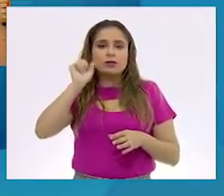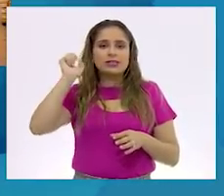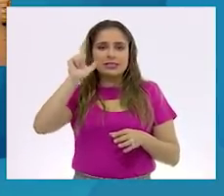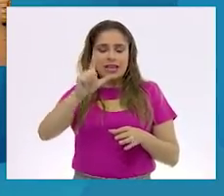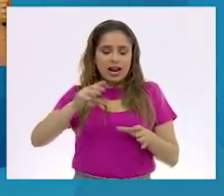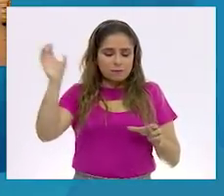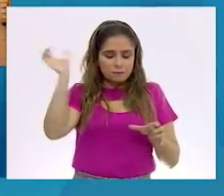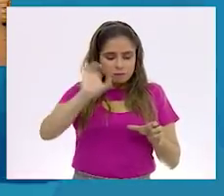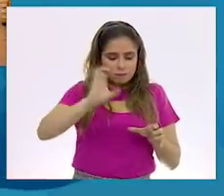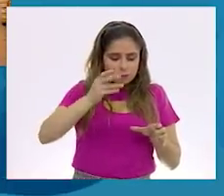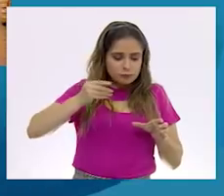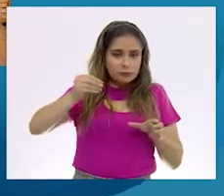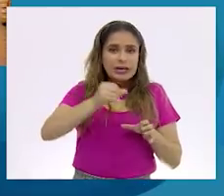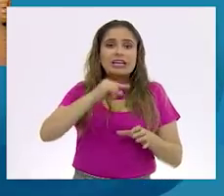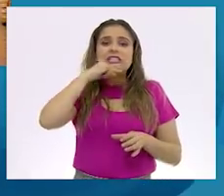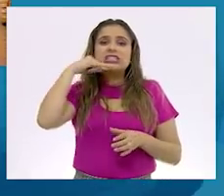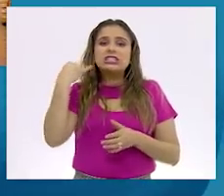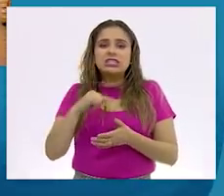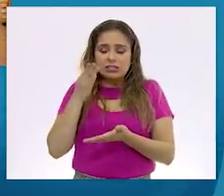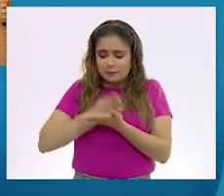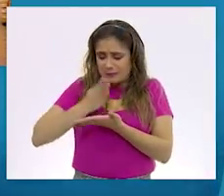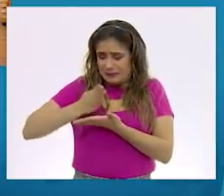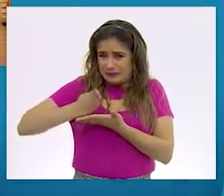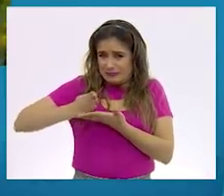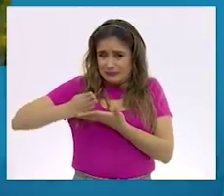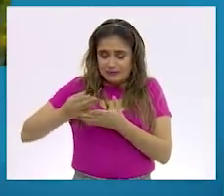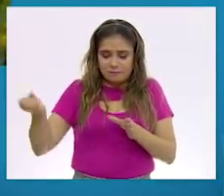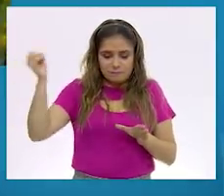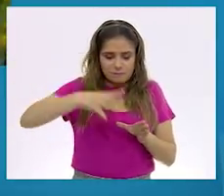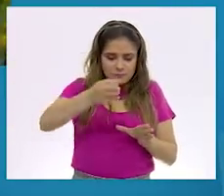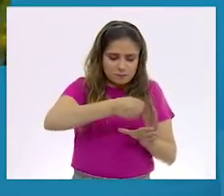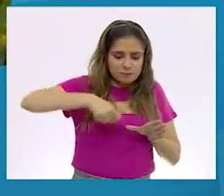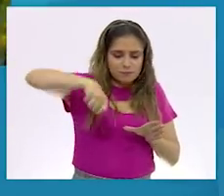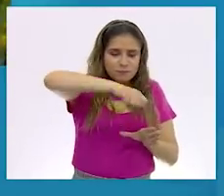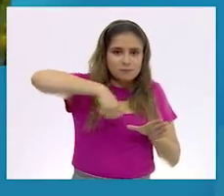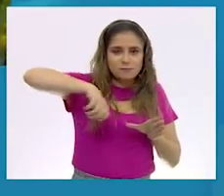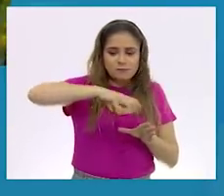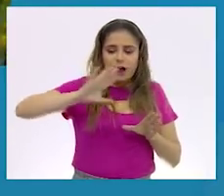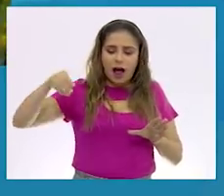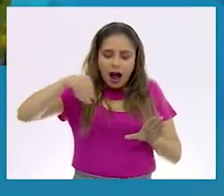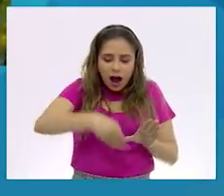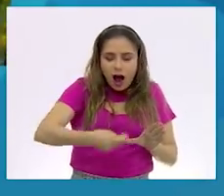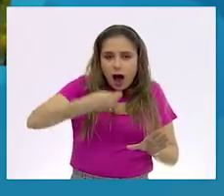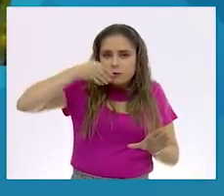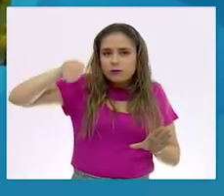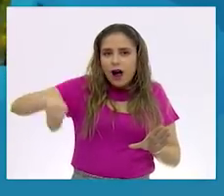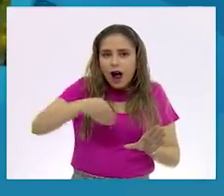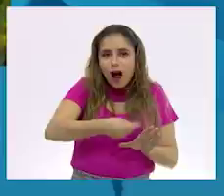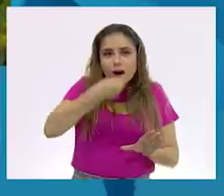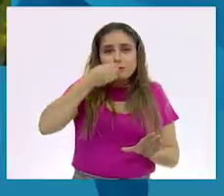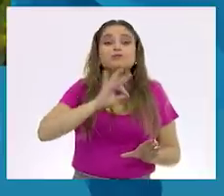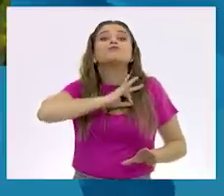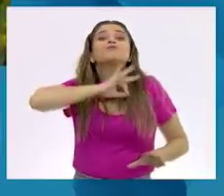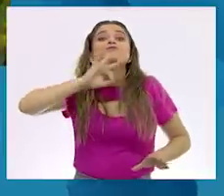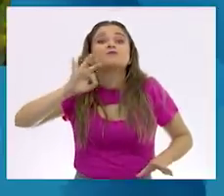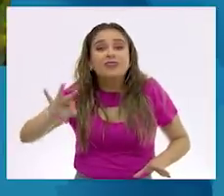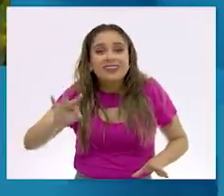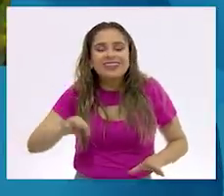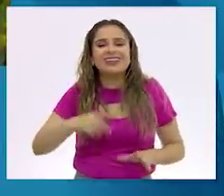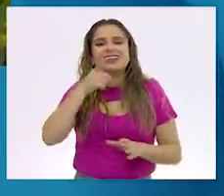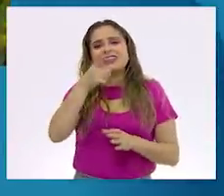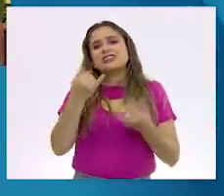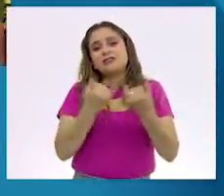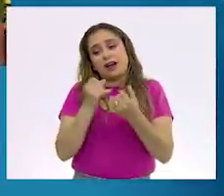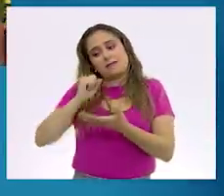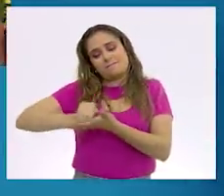gusta y aguantas, chilito serrano, bien picadito. Y ahora que encontré el aguacate perfecto, el molcajete